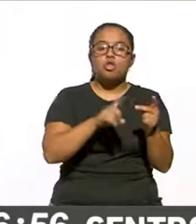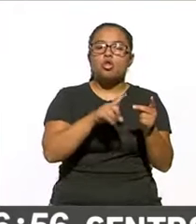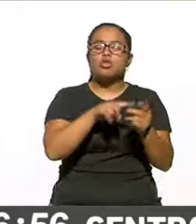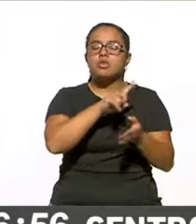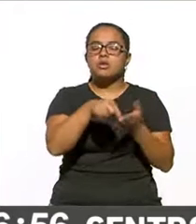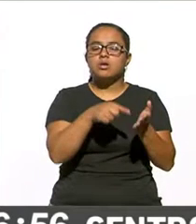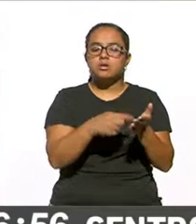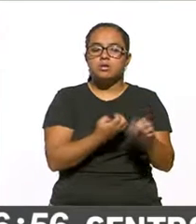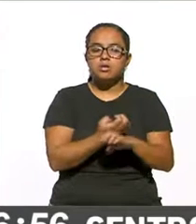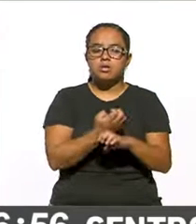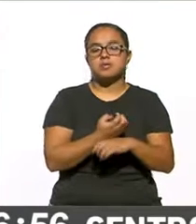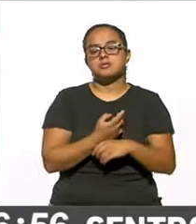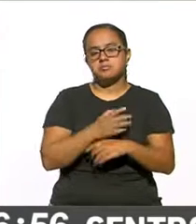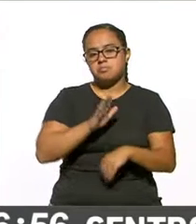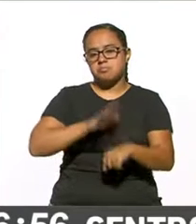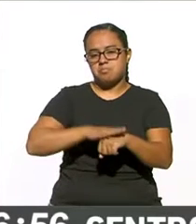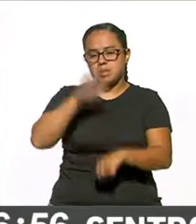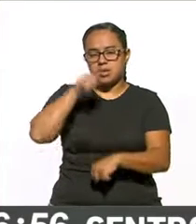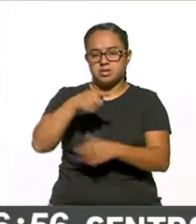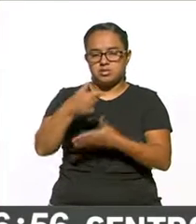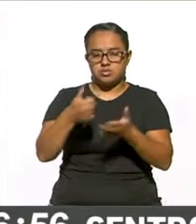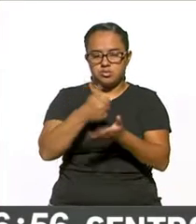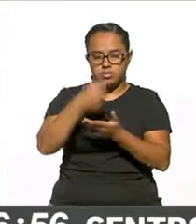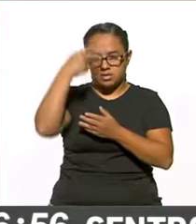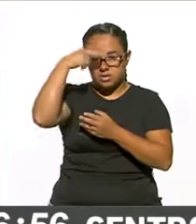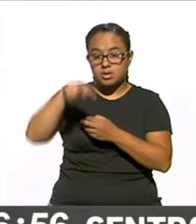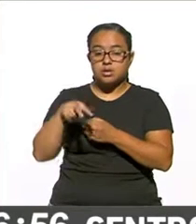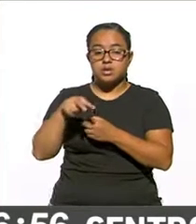la mayor parte viene de la Ciudad de México,